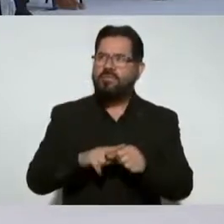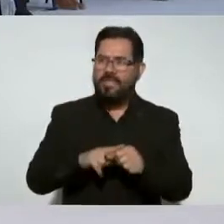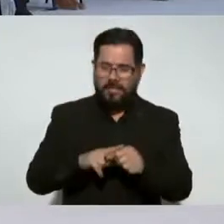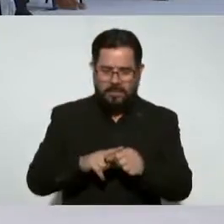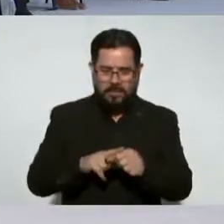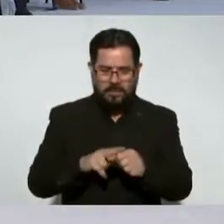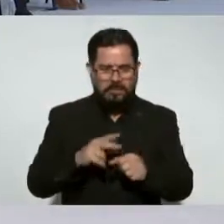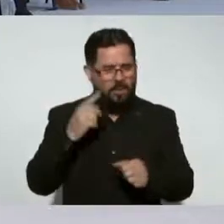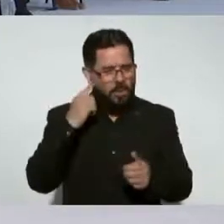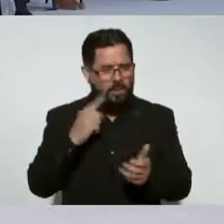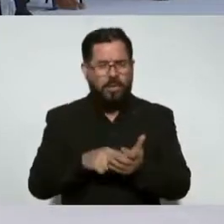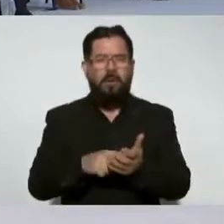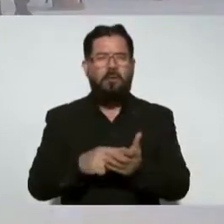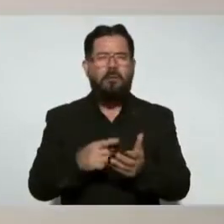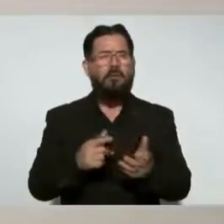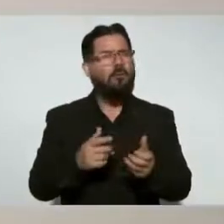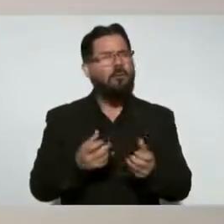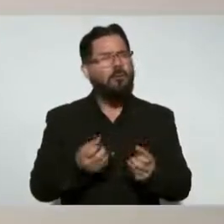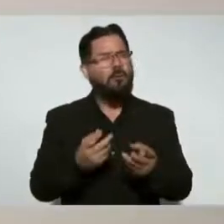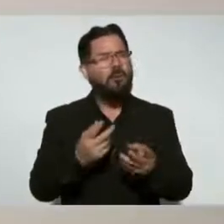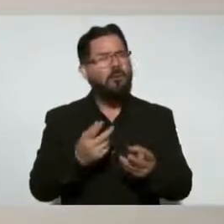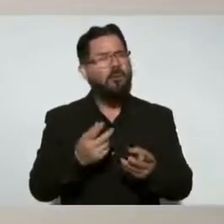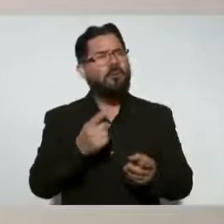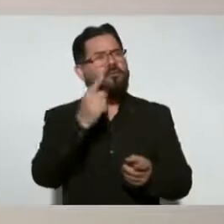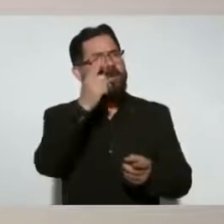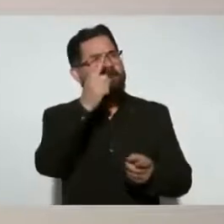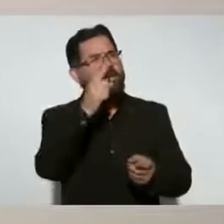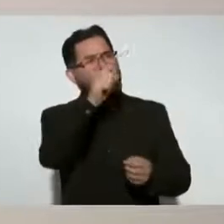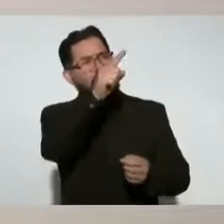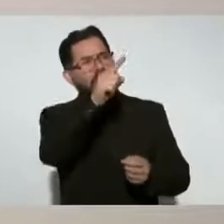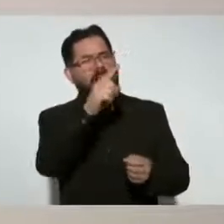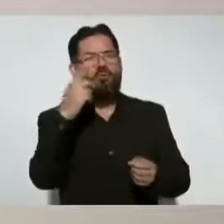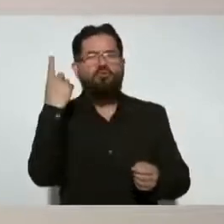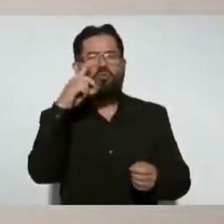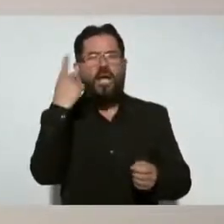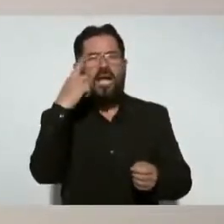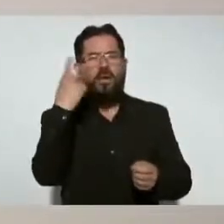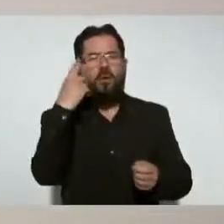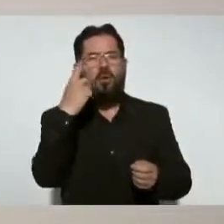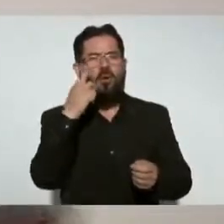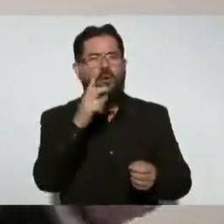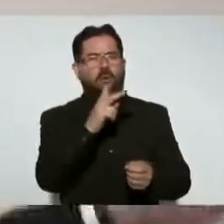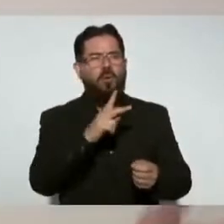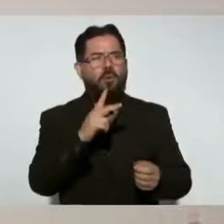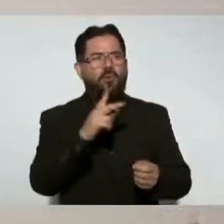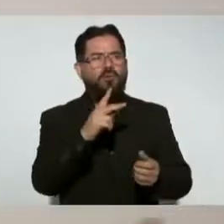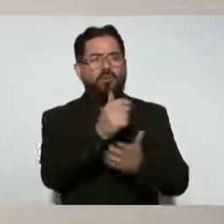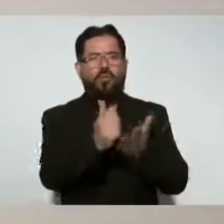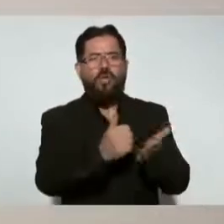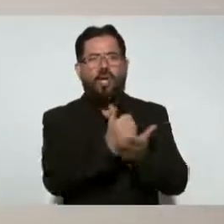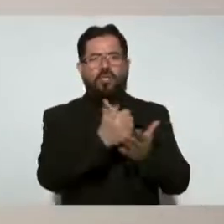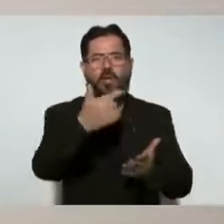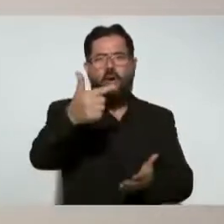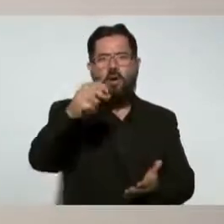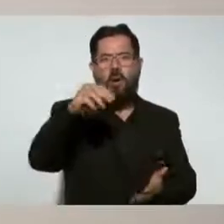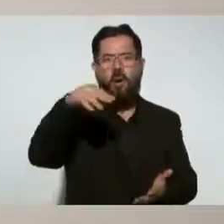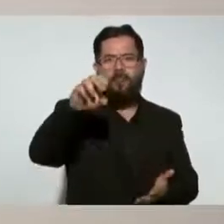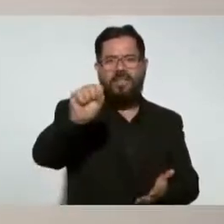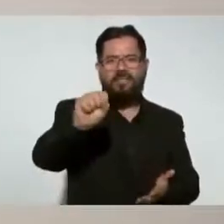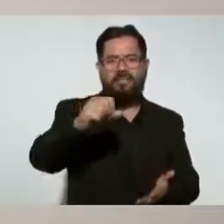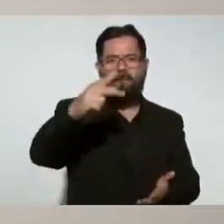el hospital de Gómez Palacio, Durango, también un hospital muy